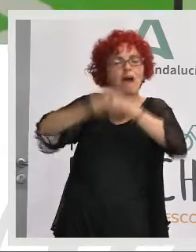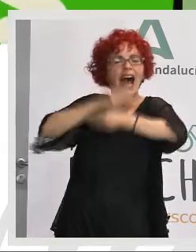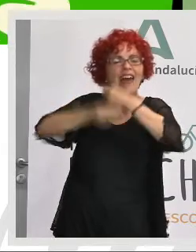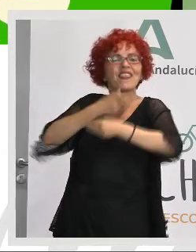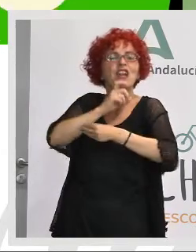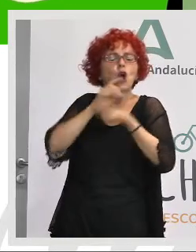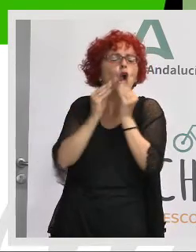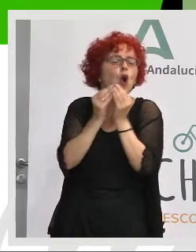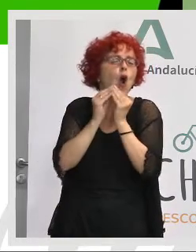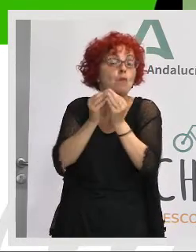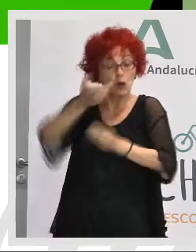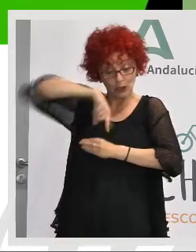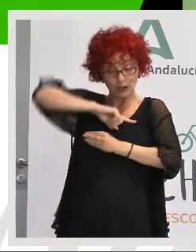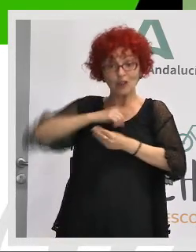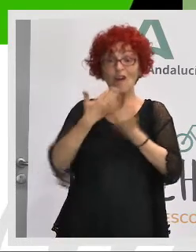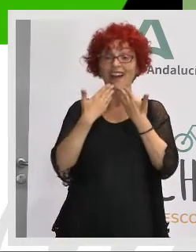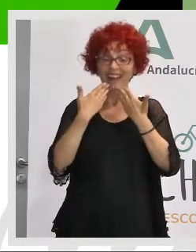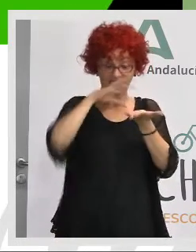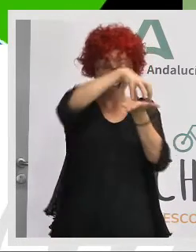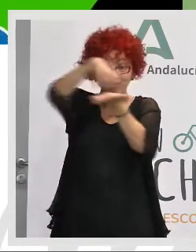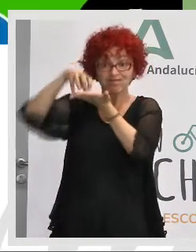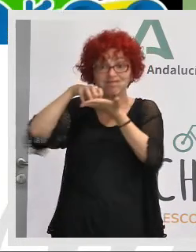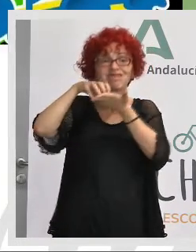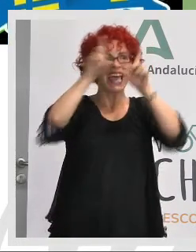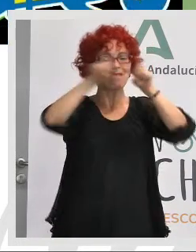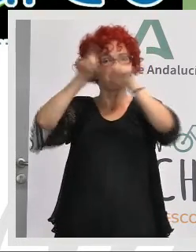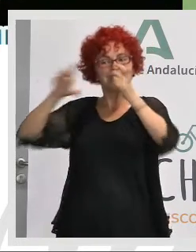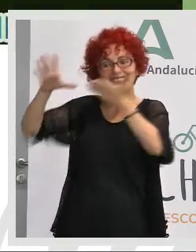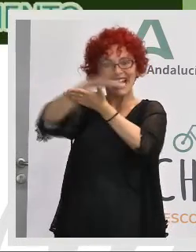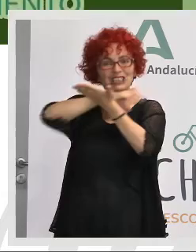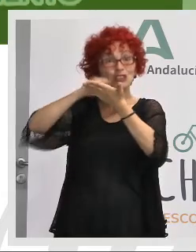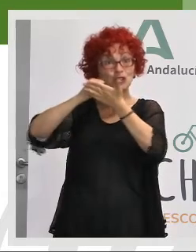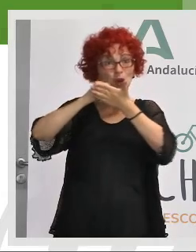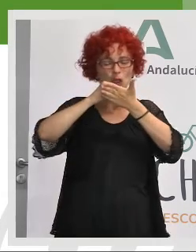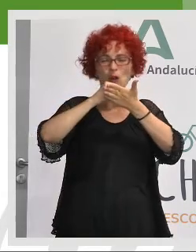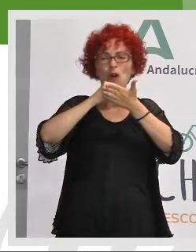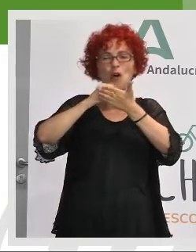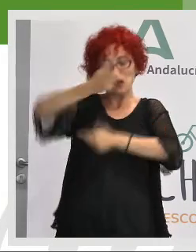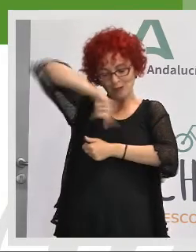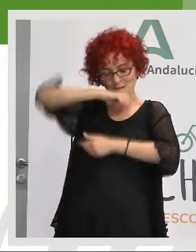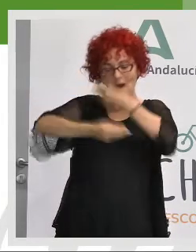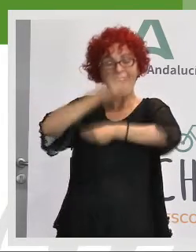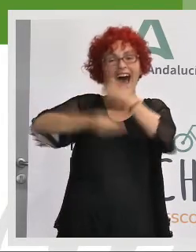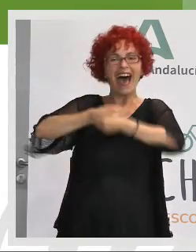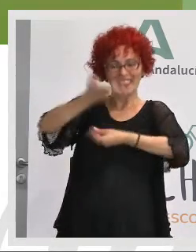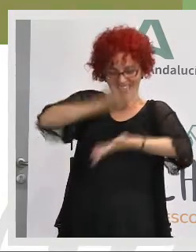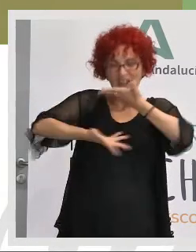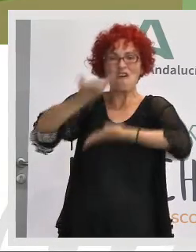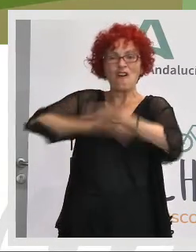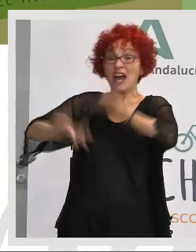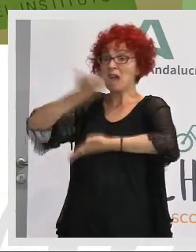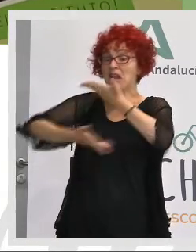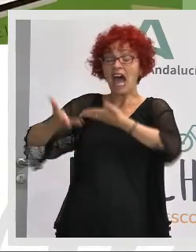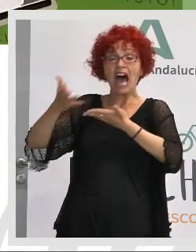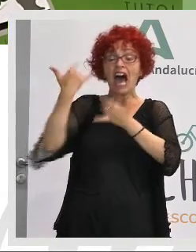Y gracias a las entidades colaboradoras, lanzamos nuestra campaña de comercio local y movilidad en bici. ¡Todo ventaja!